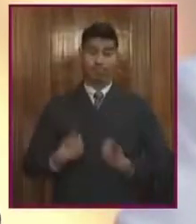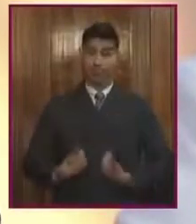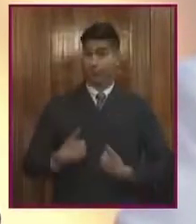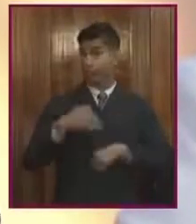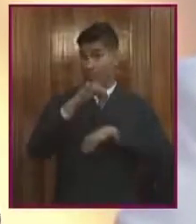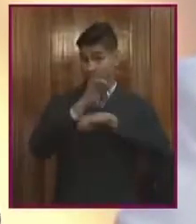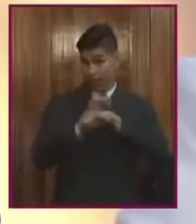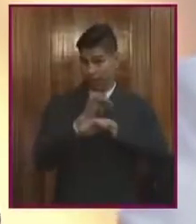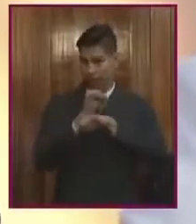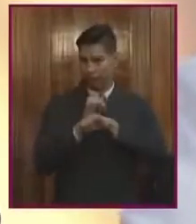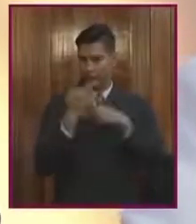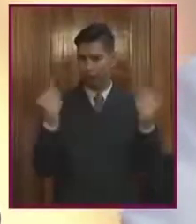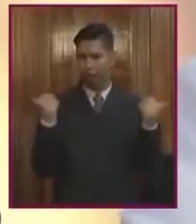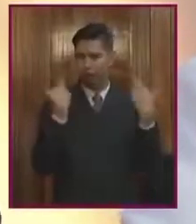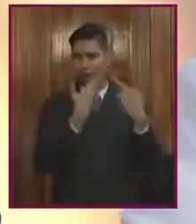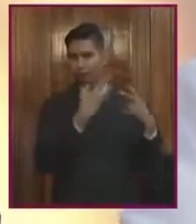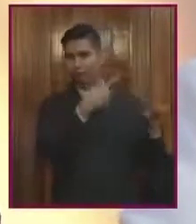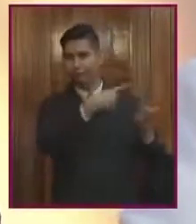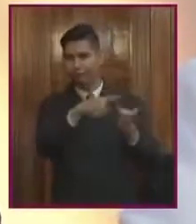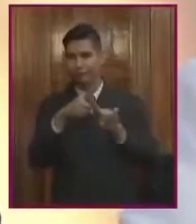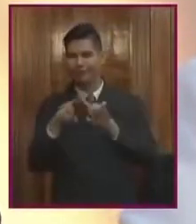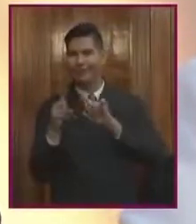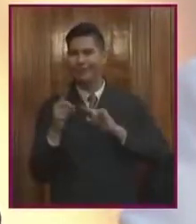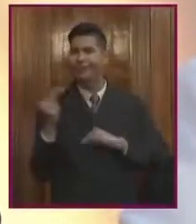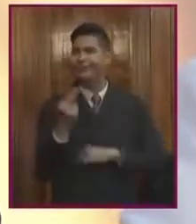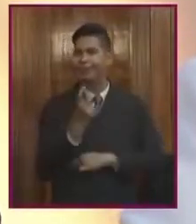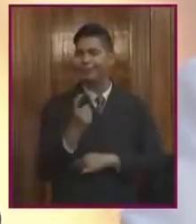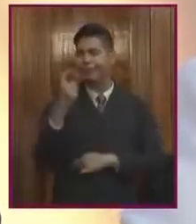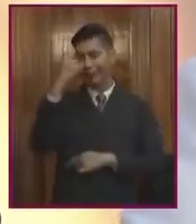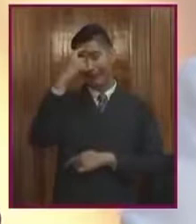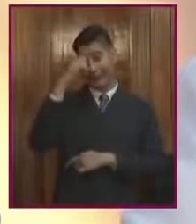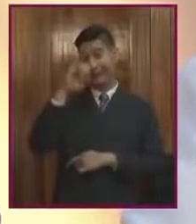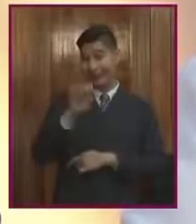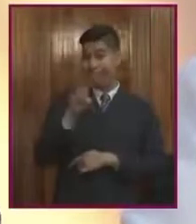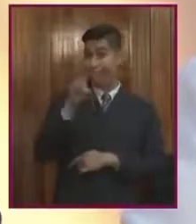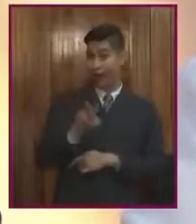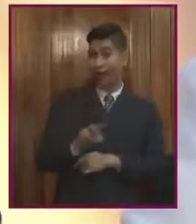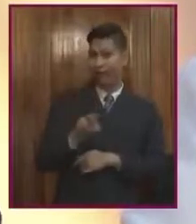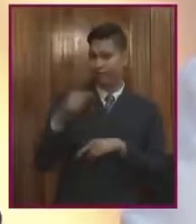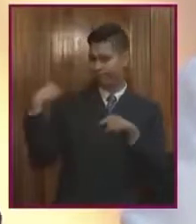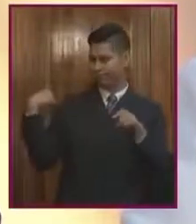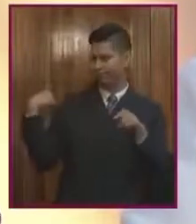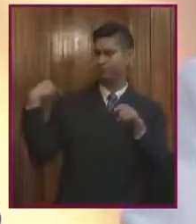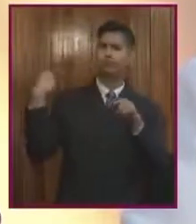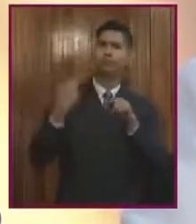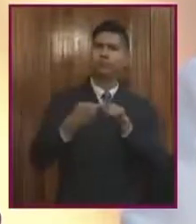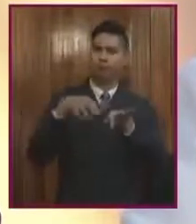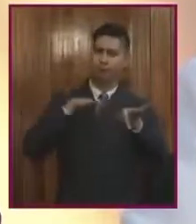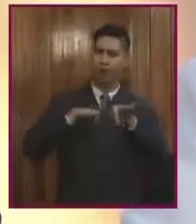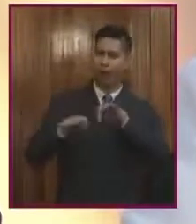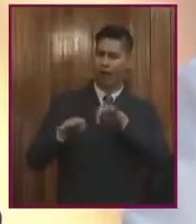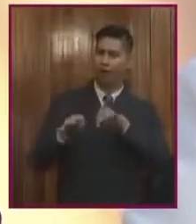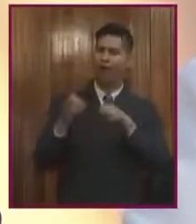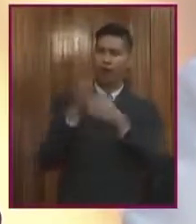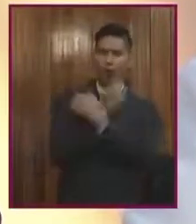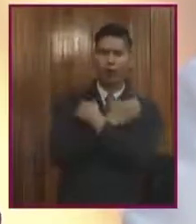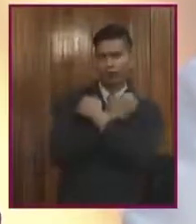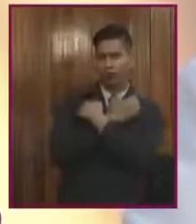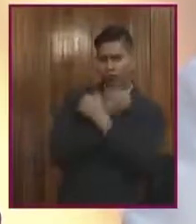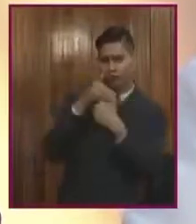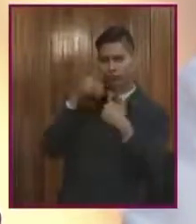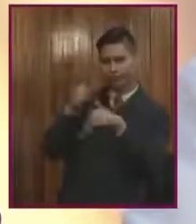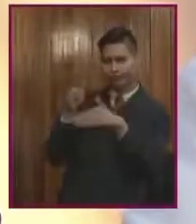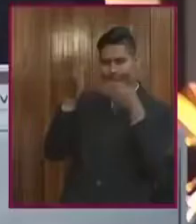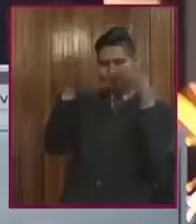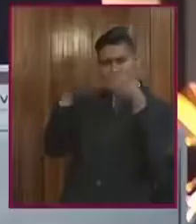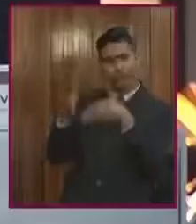reconocer que si bien hemos dedicado muchos años al estudio de la educación, también es momento